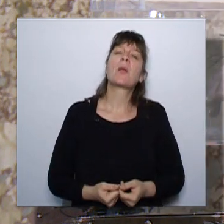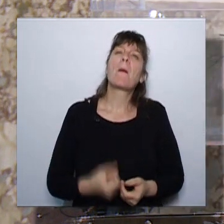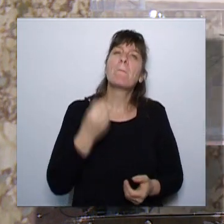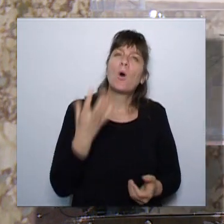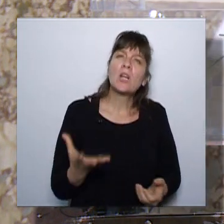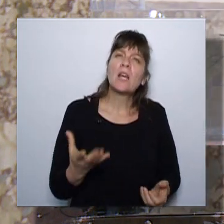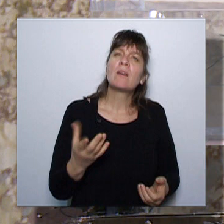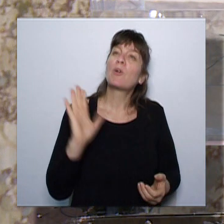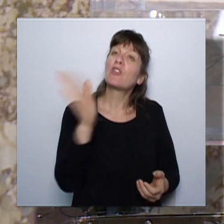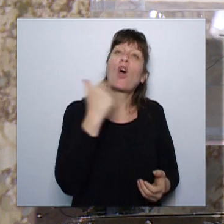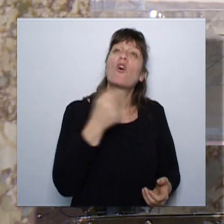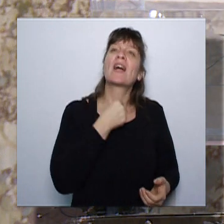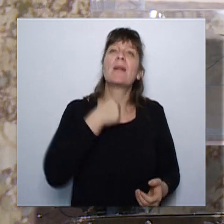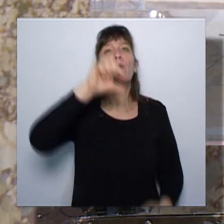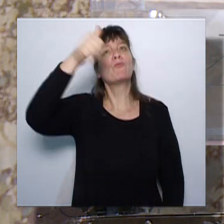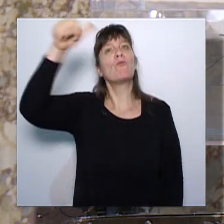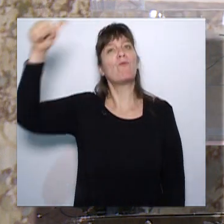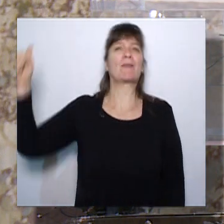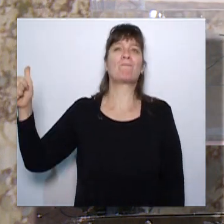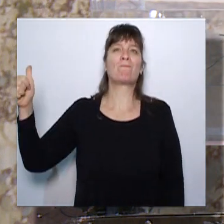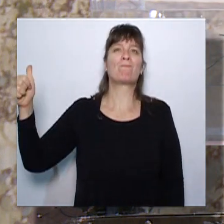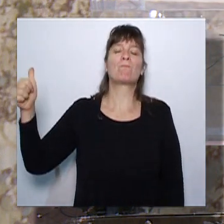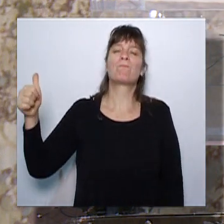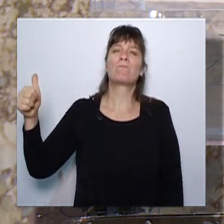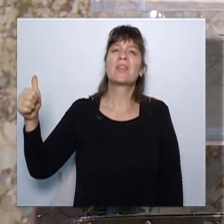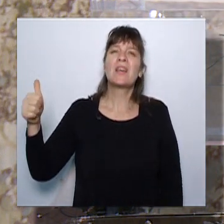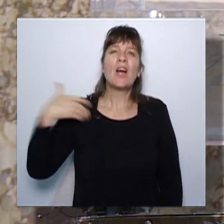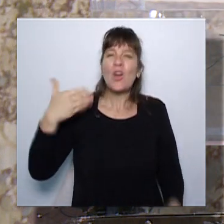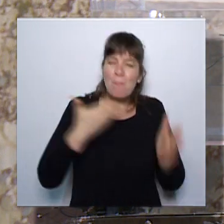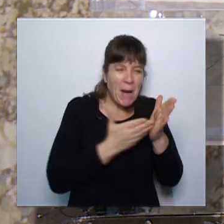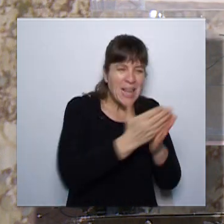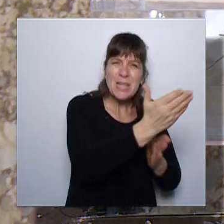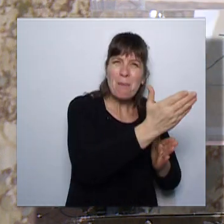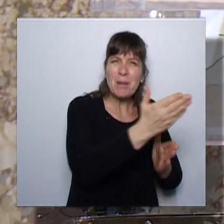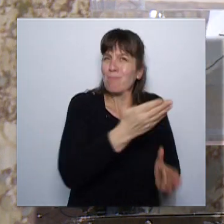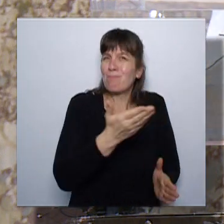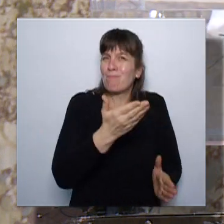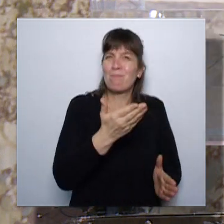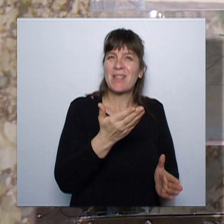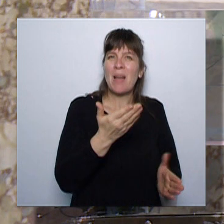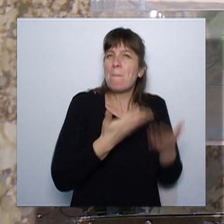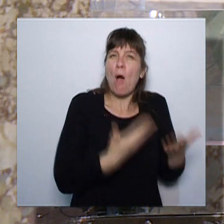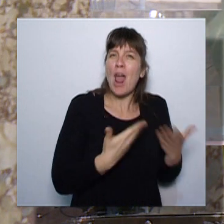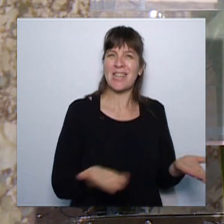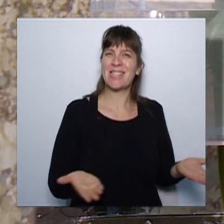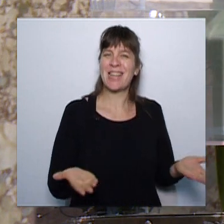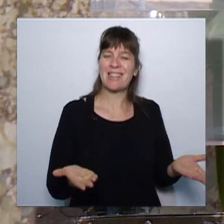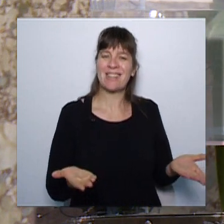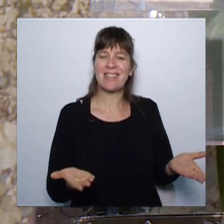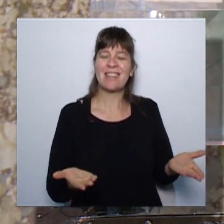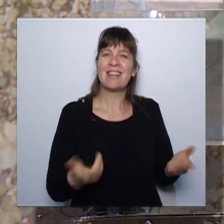porque queremos todos el triunfalismo no queremos la trascendencia de lo cotidiano molesta